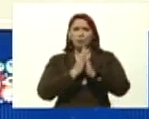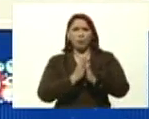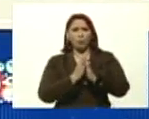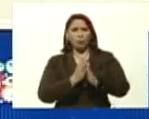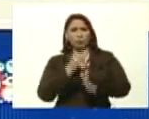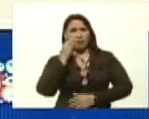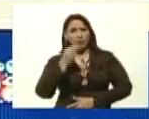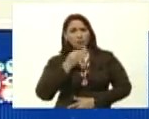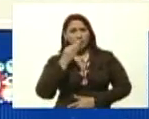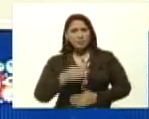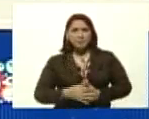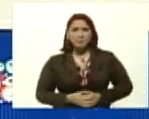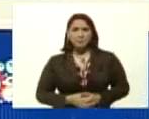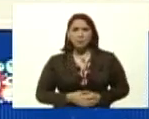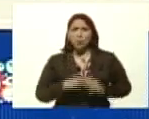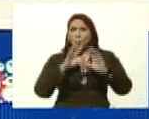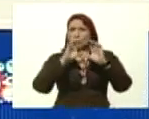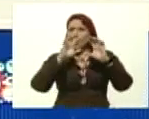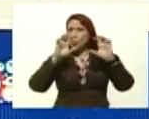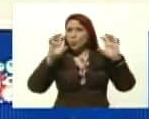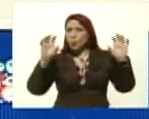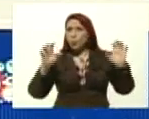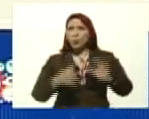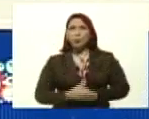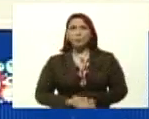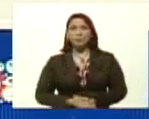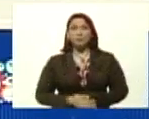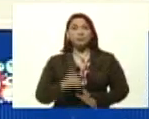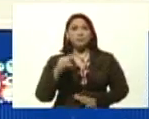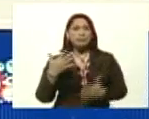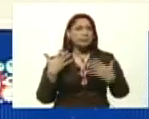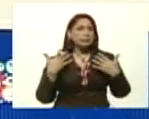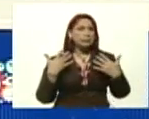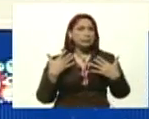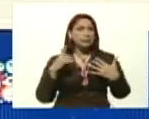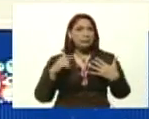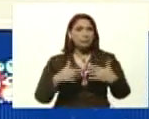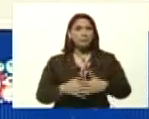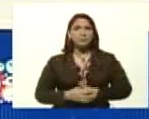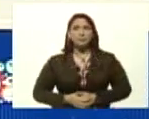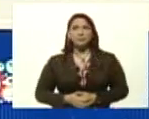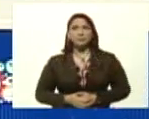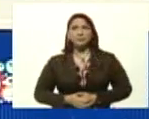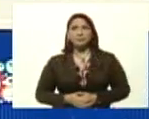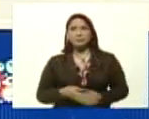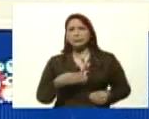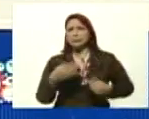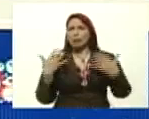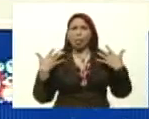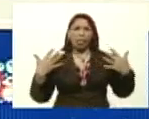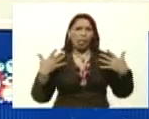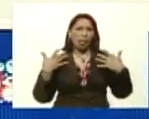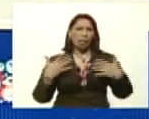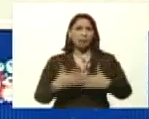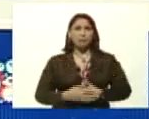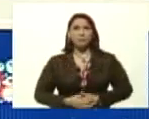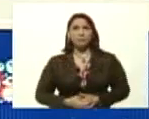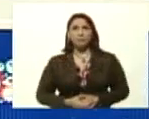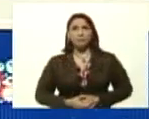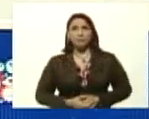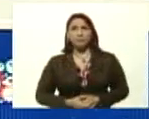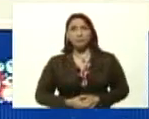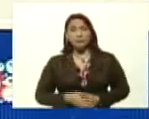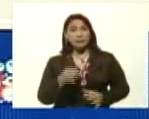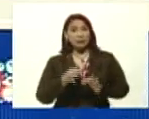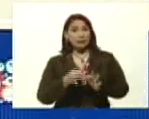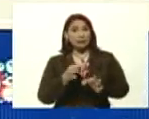tarde nublada y calurosa. Está haciendo calor, ¿vale? Septiembre,